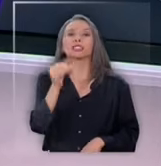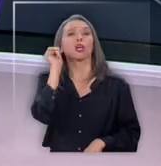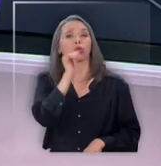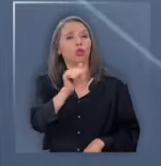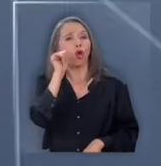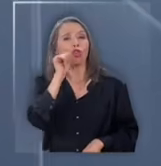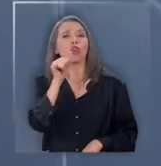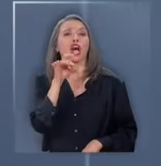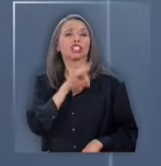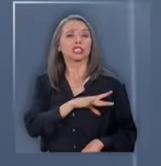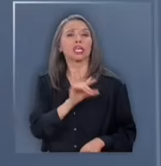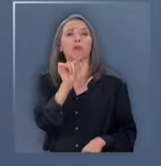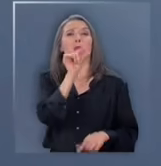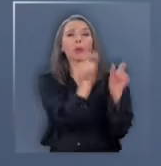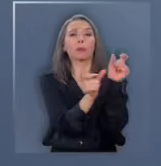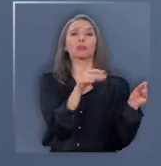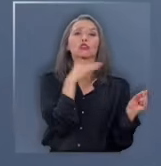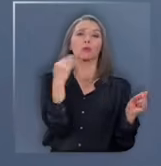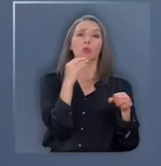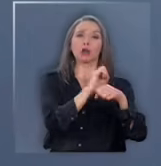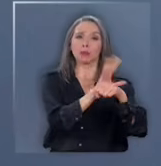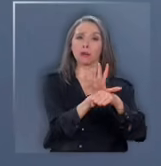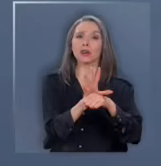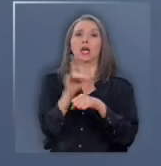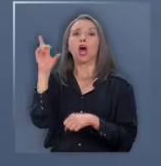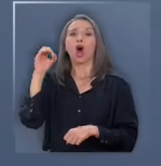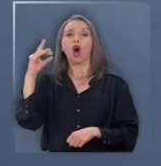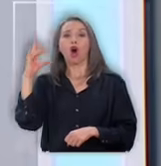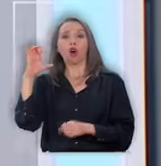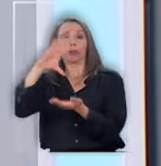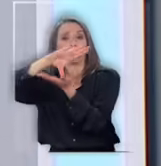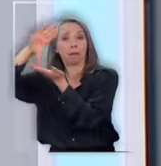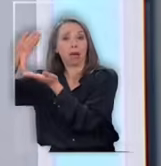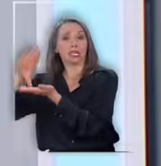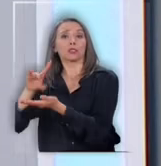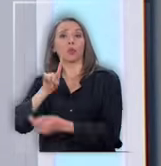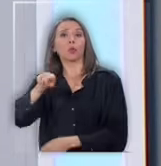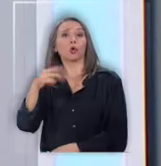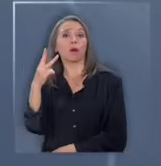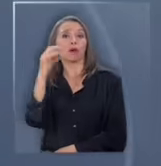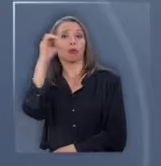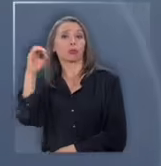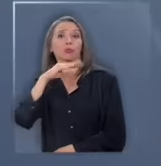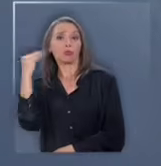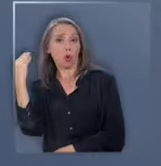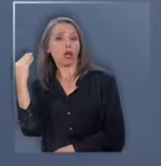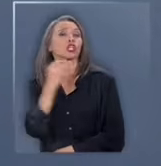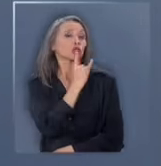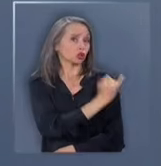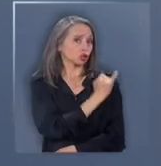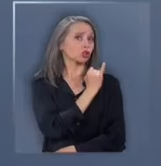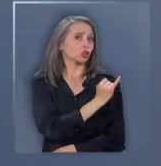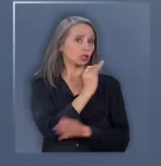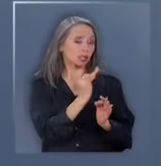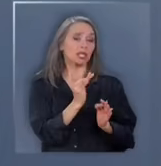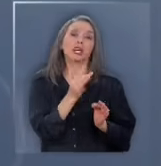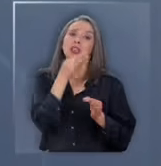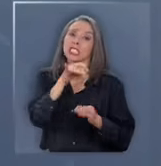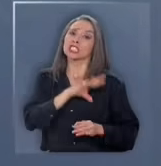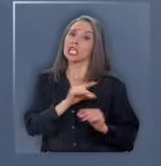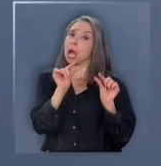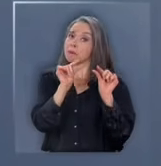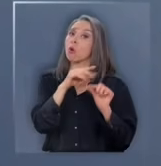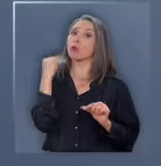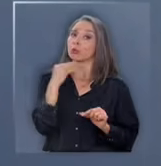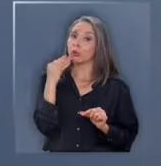comparada a muchos países sobre todo los de la ocde 1.12 para hacer bien precisos eso es tranquilizador pero